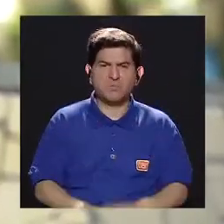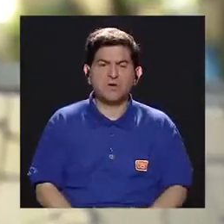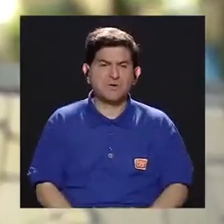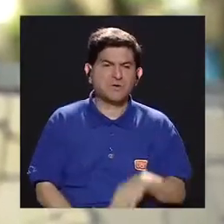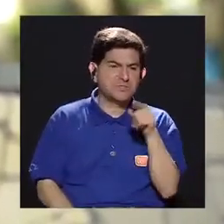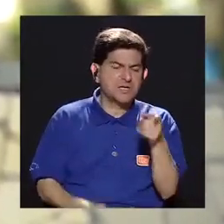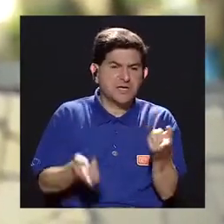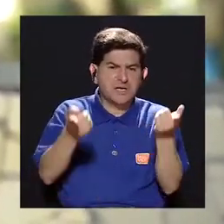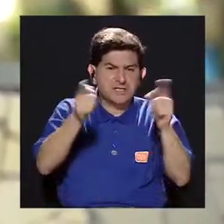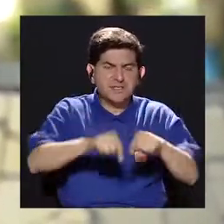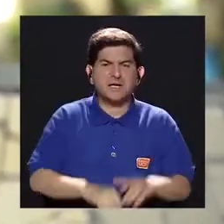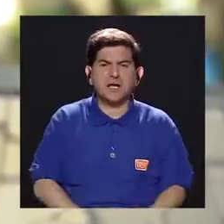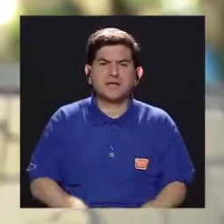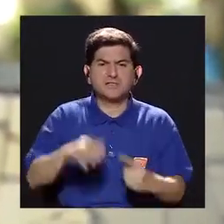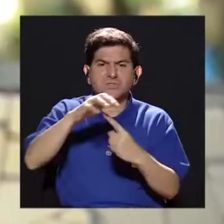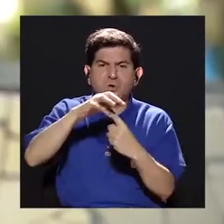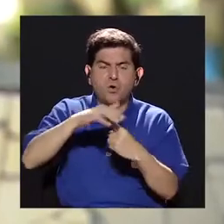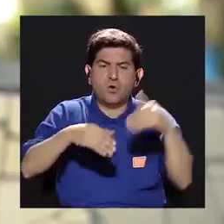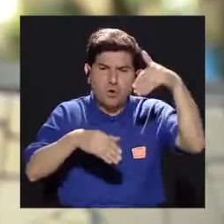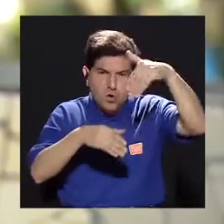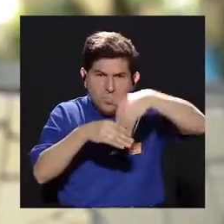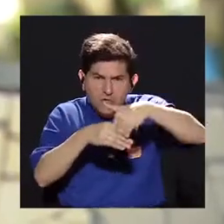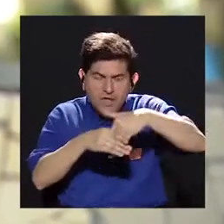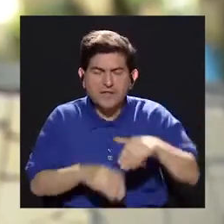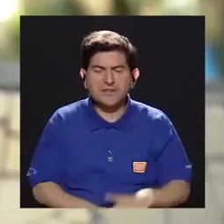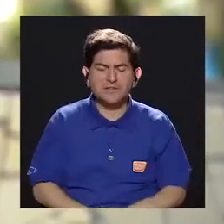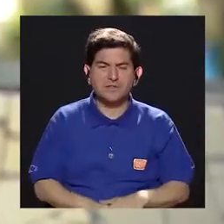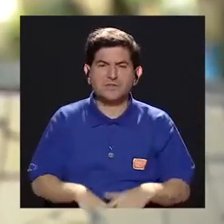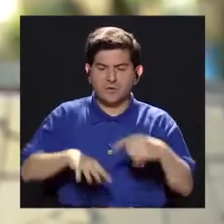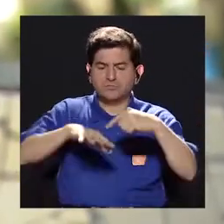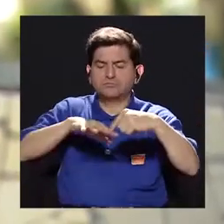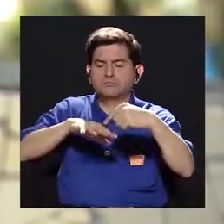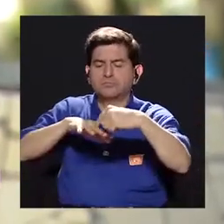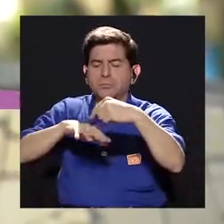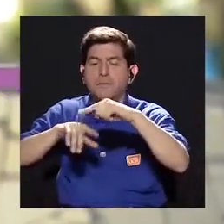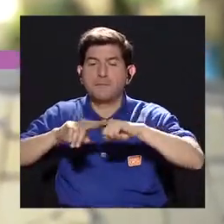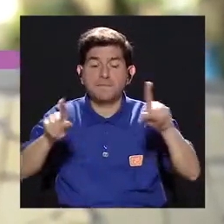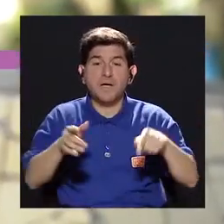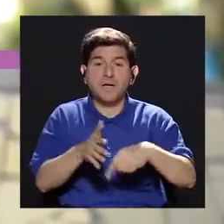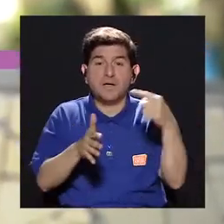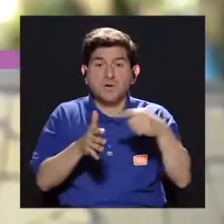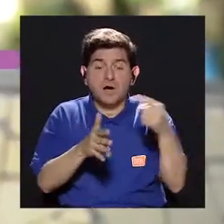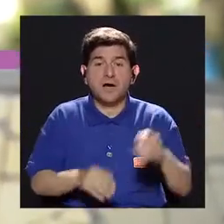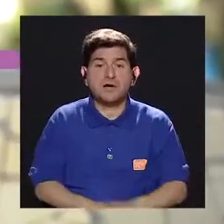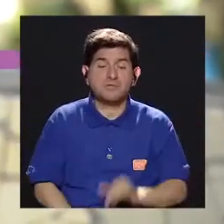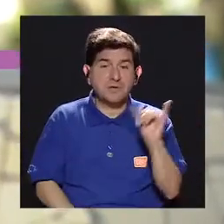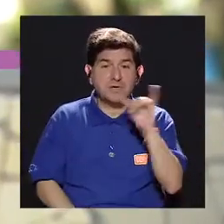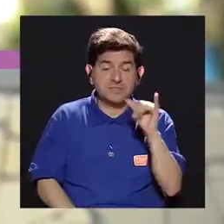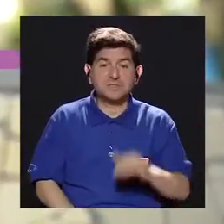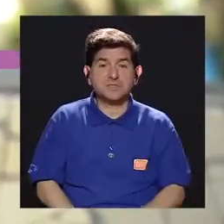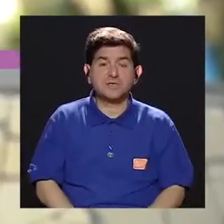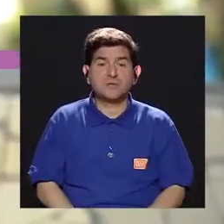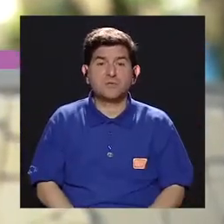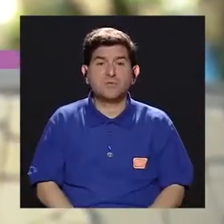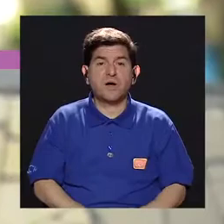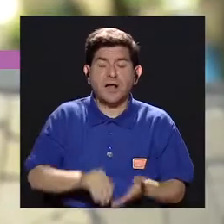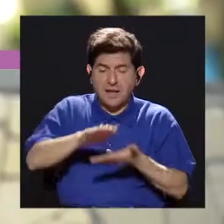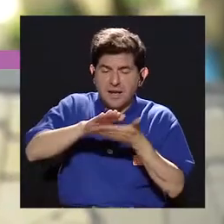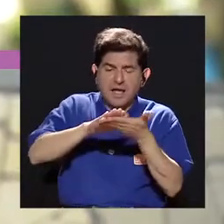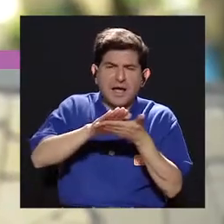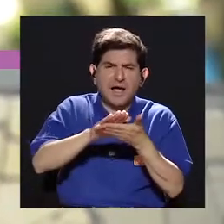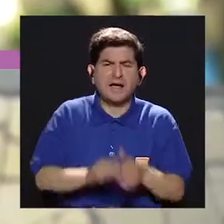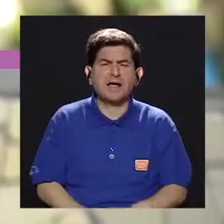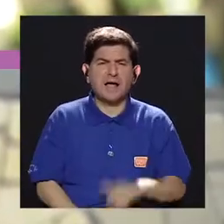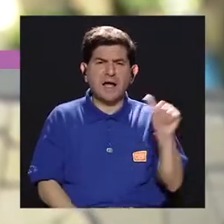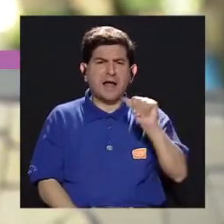famoso yuyo, digamos, o el honguito entre los dedos, pero a veces se desconoce que una gran descamación o un ardor en la planta del